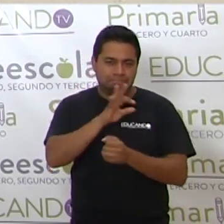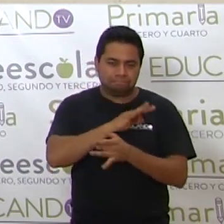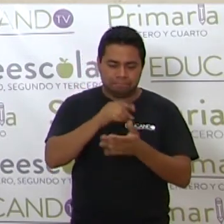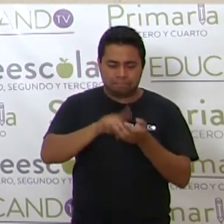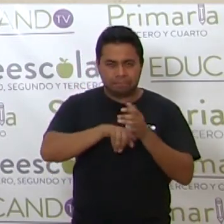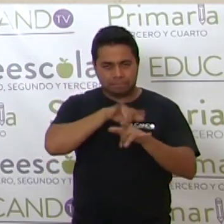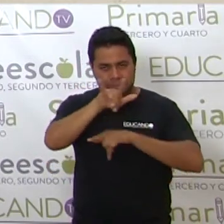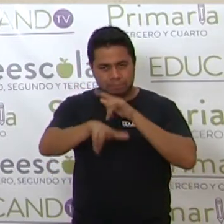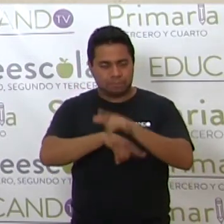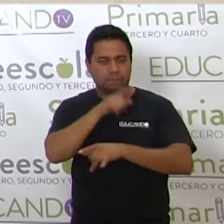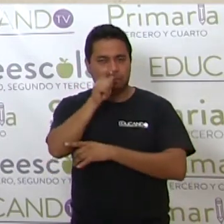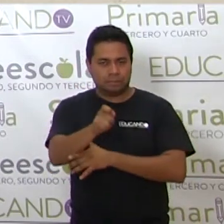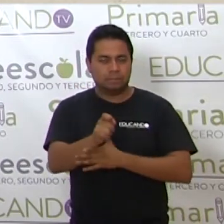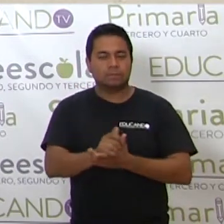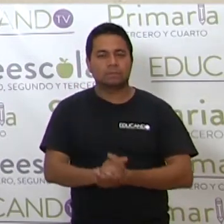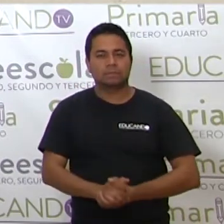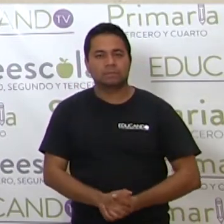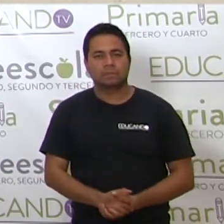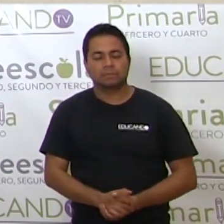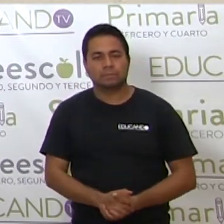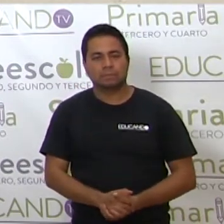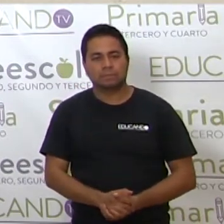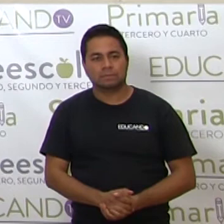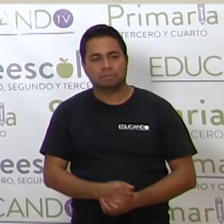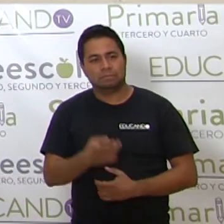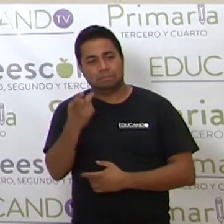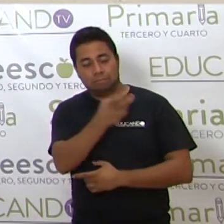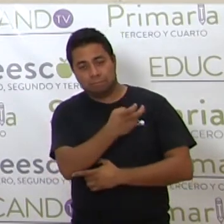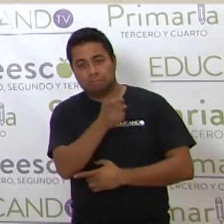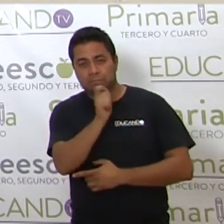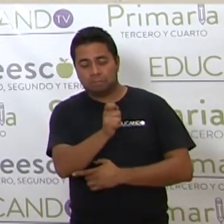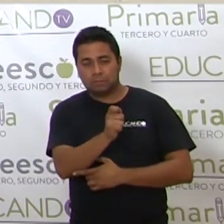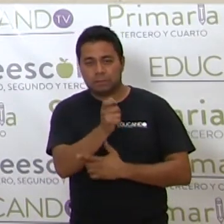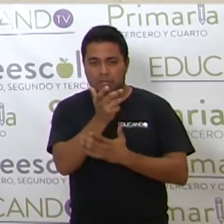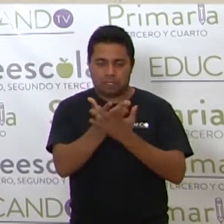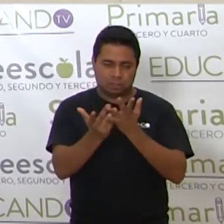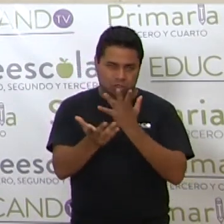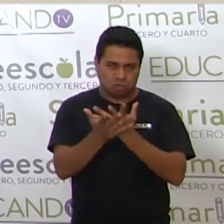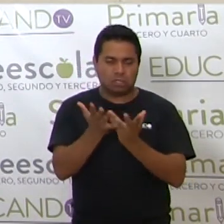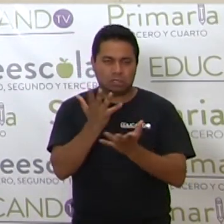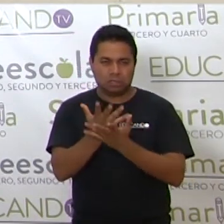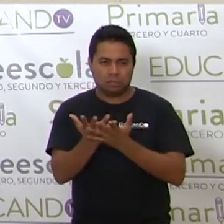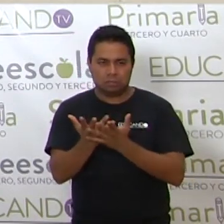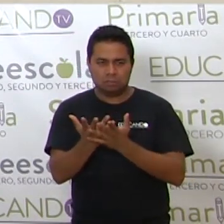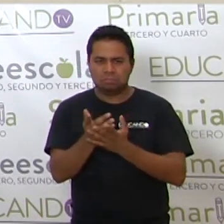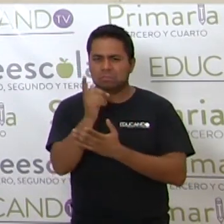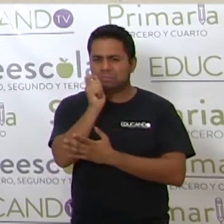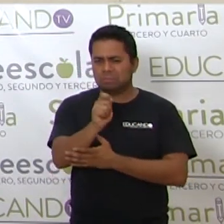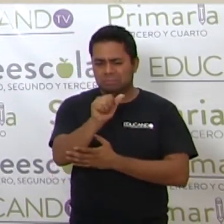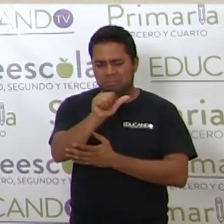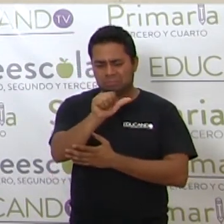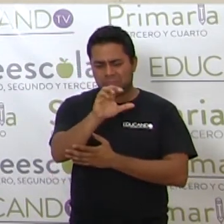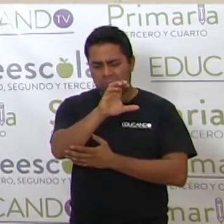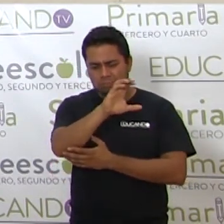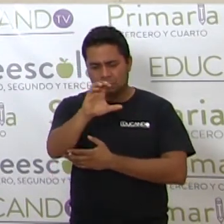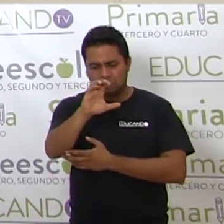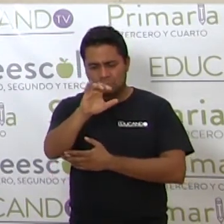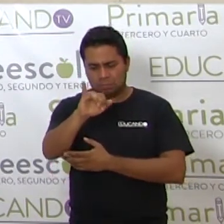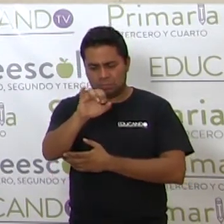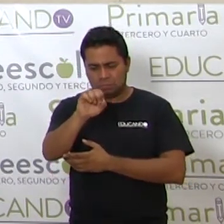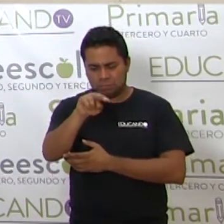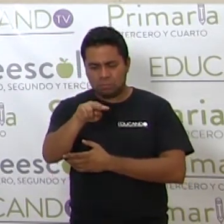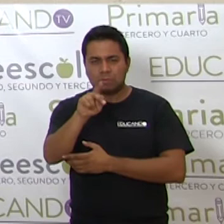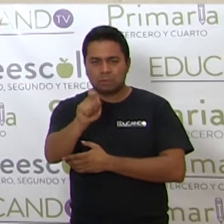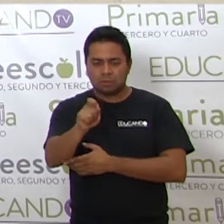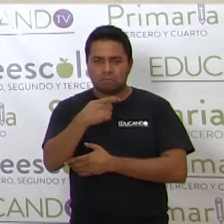ferias y estas se llaman acciones qué es una acción es lo